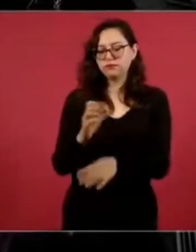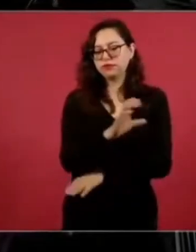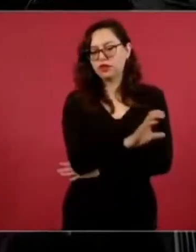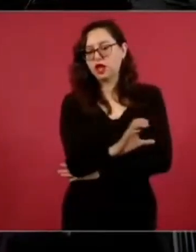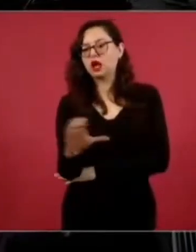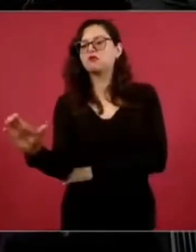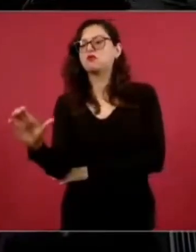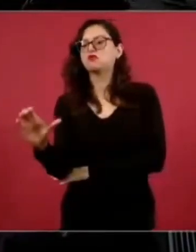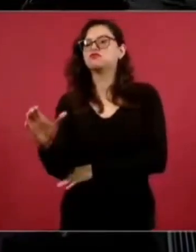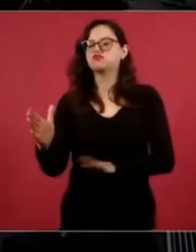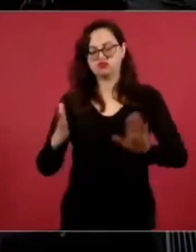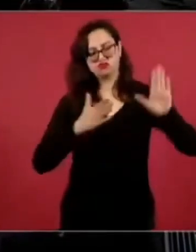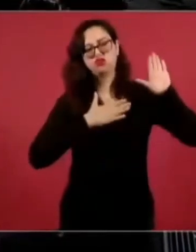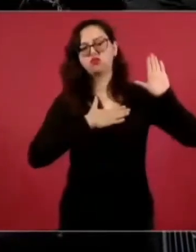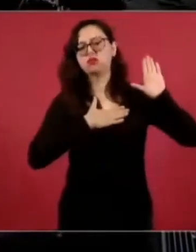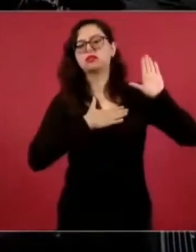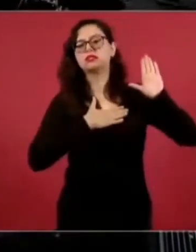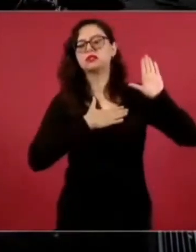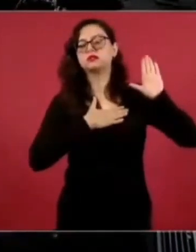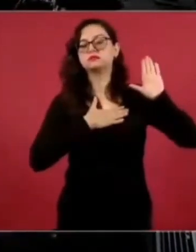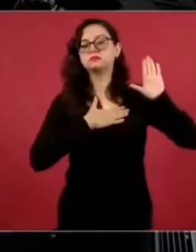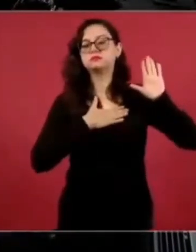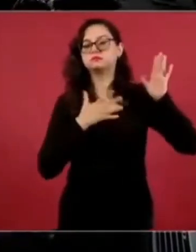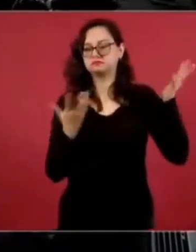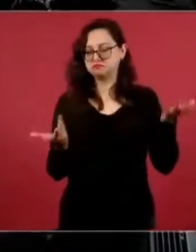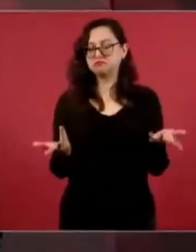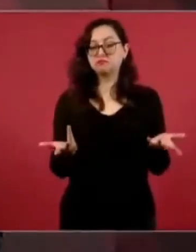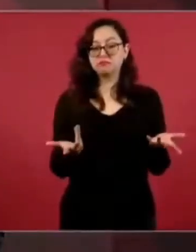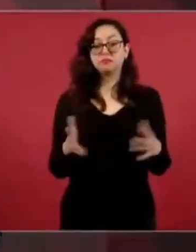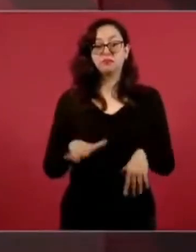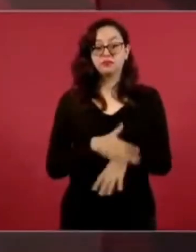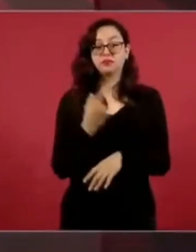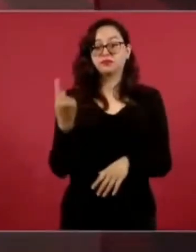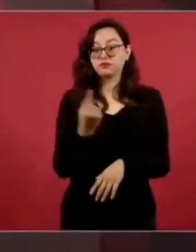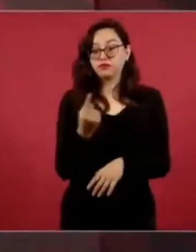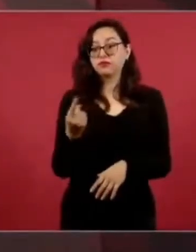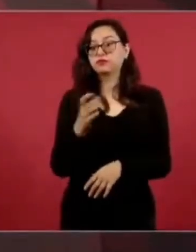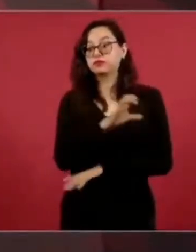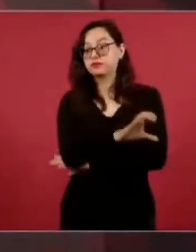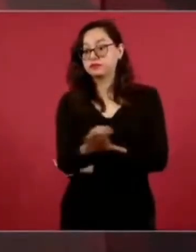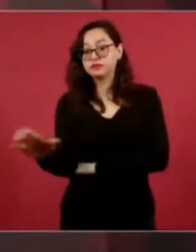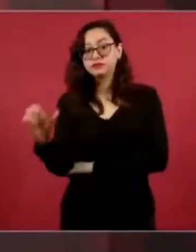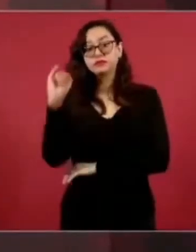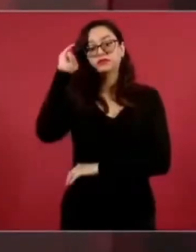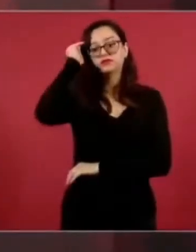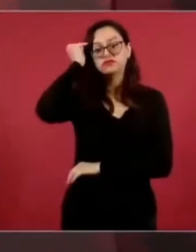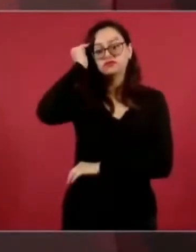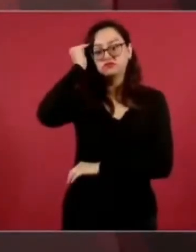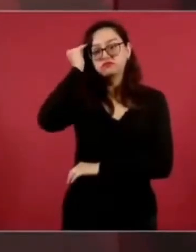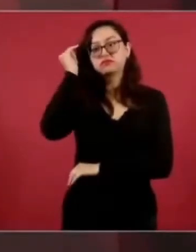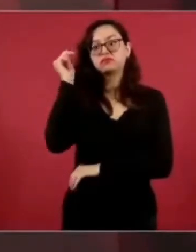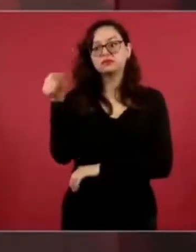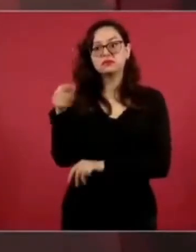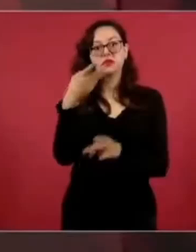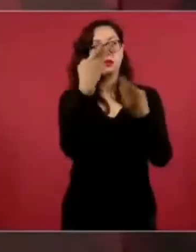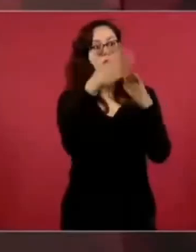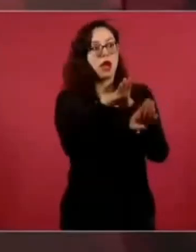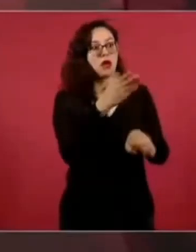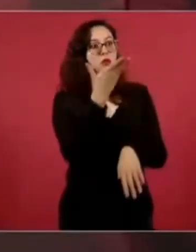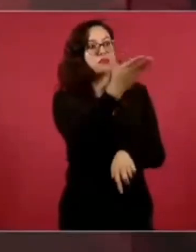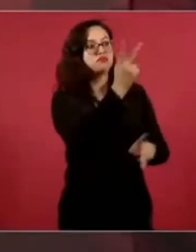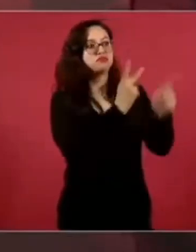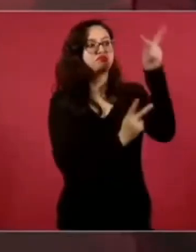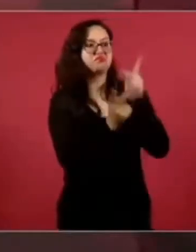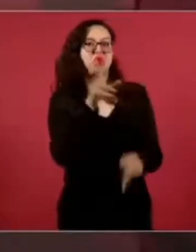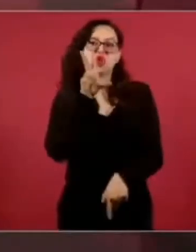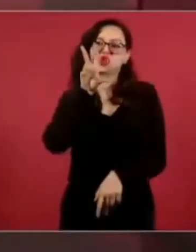porque los indígenas comuneros, ejidatarios, pues no eran sujetos de crédito.